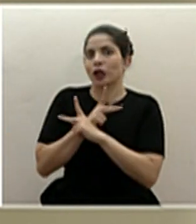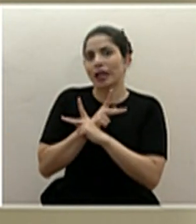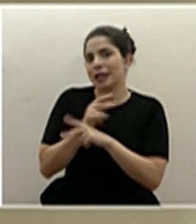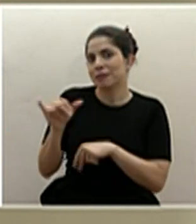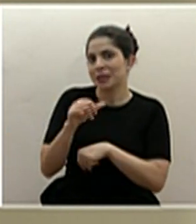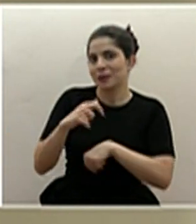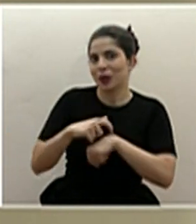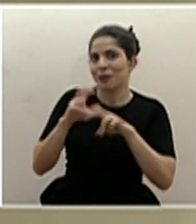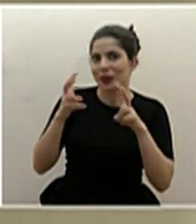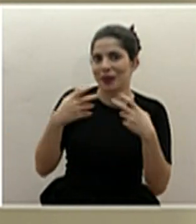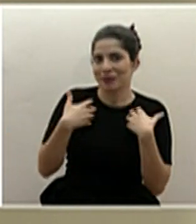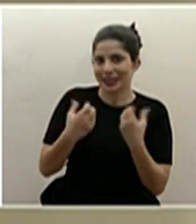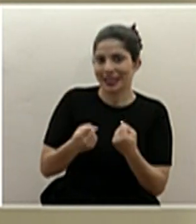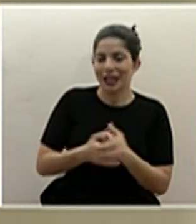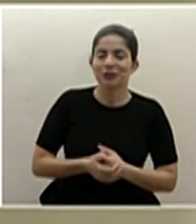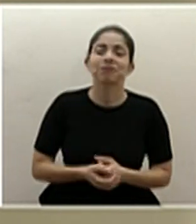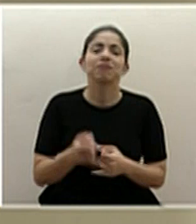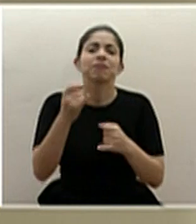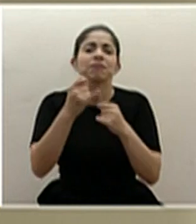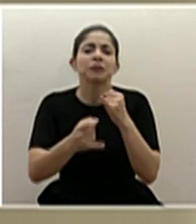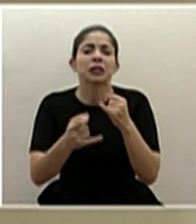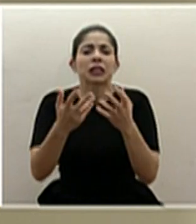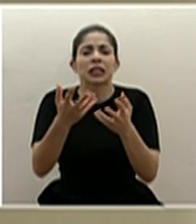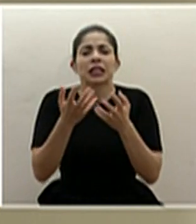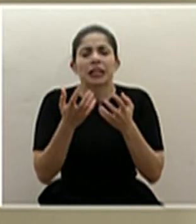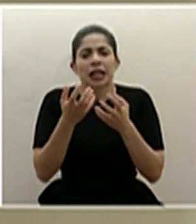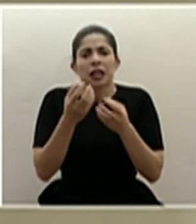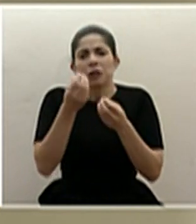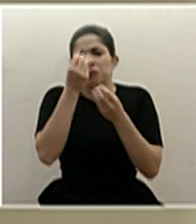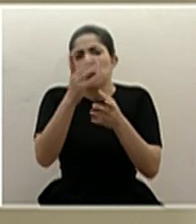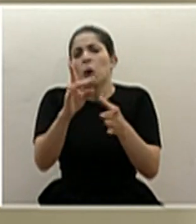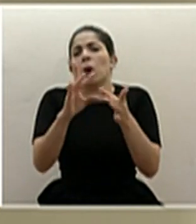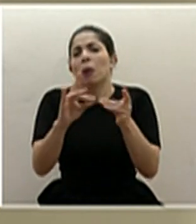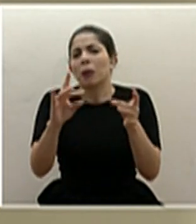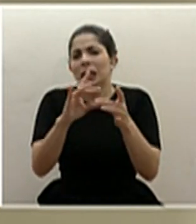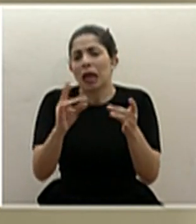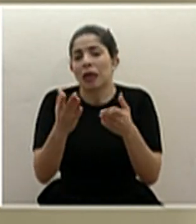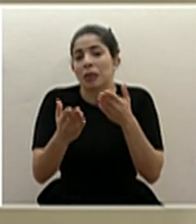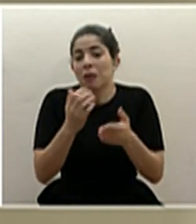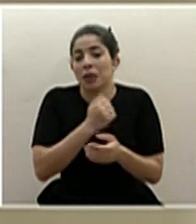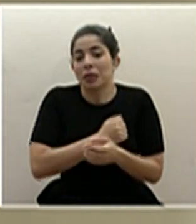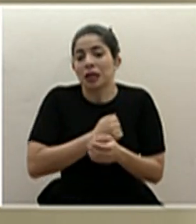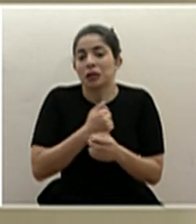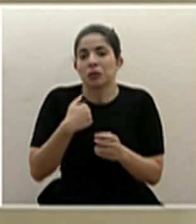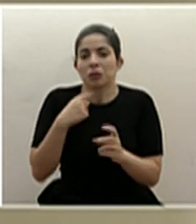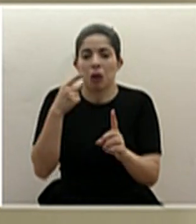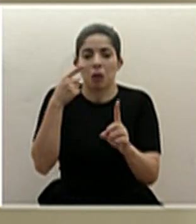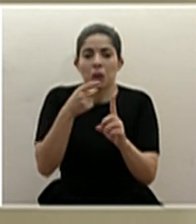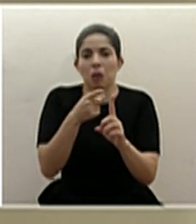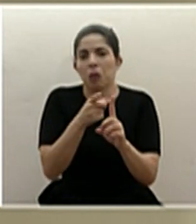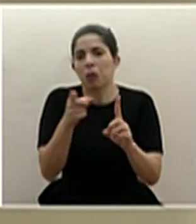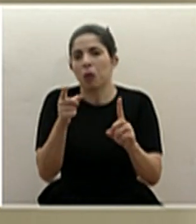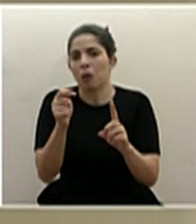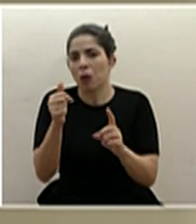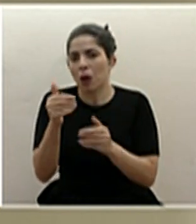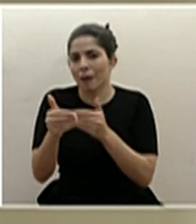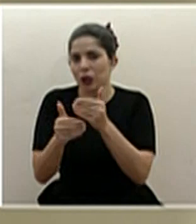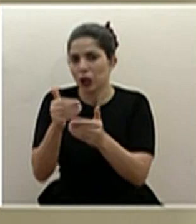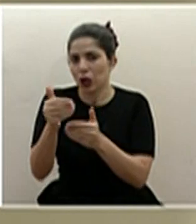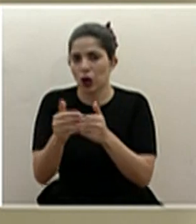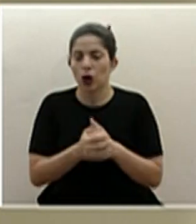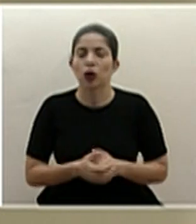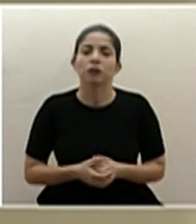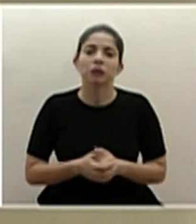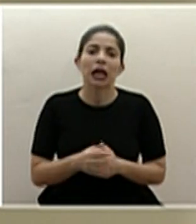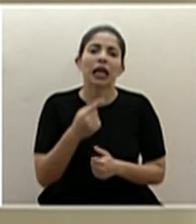tema sanitario. Finalmente quiero hacerles un comentario, y tal vez disculpen que me salga un poquito del protocolo.